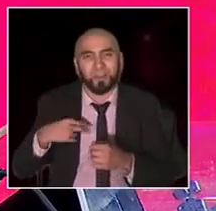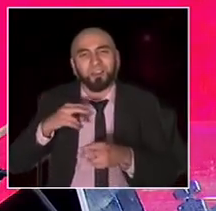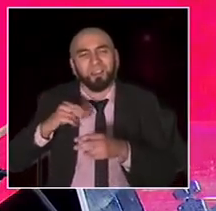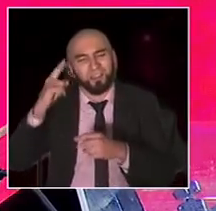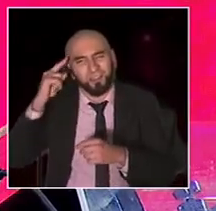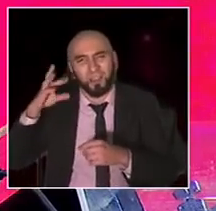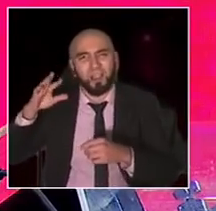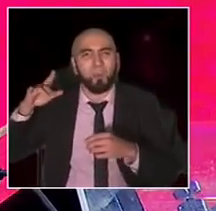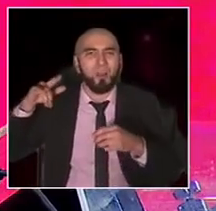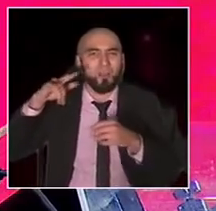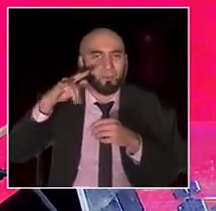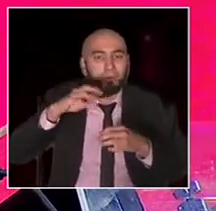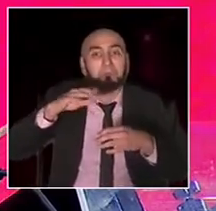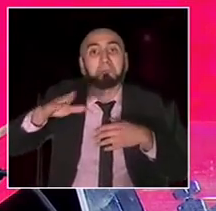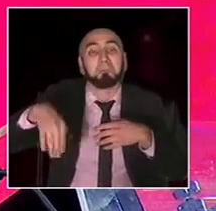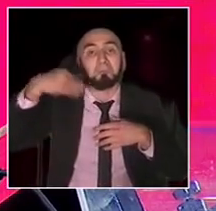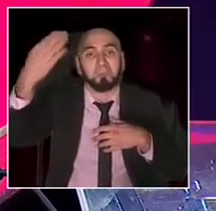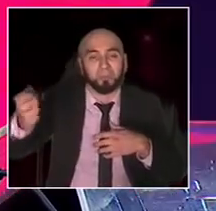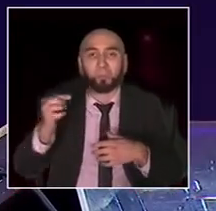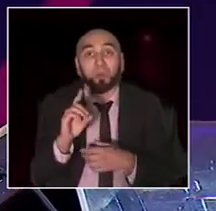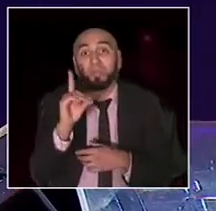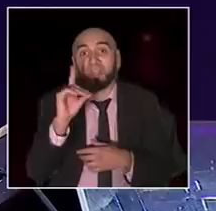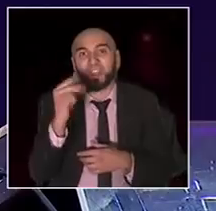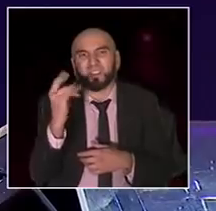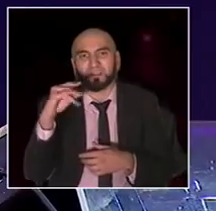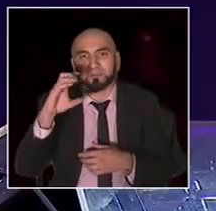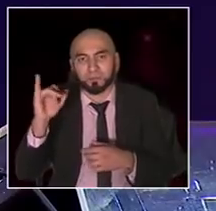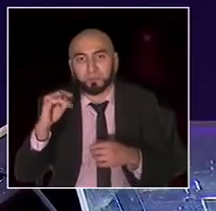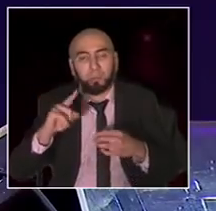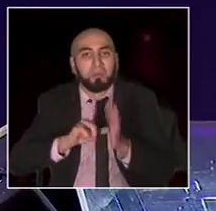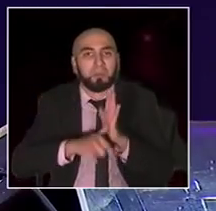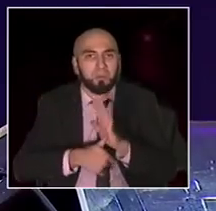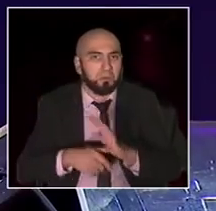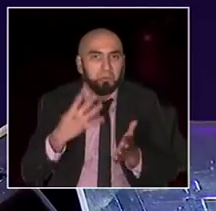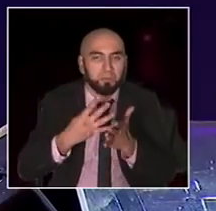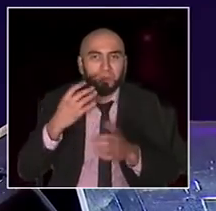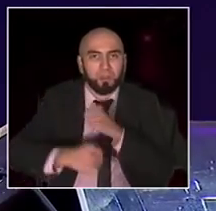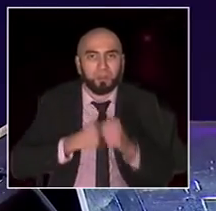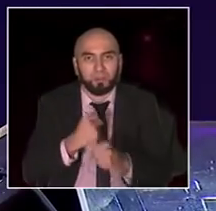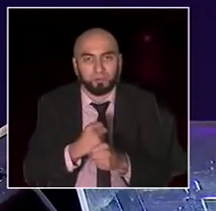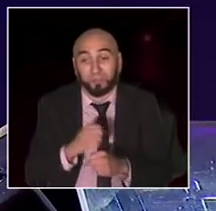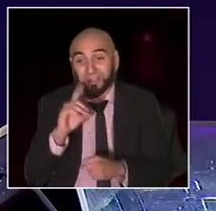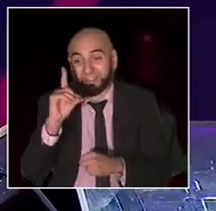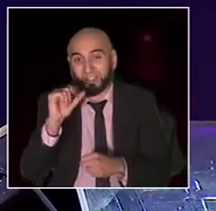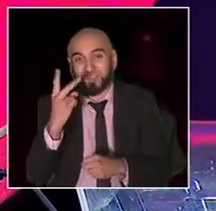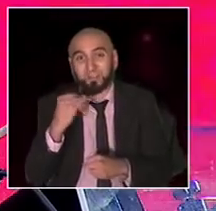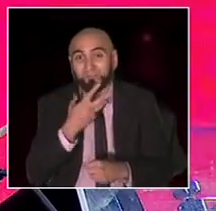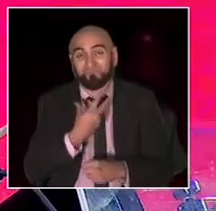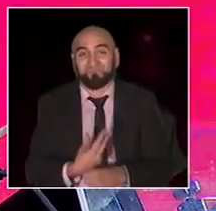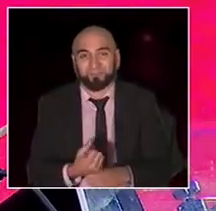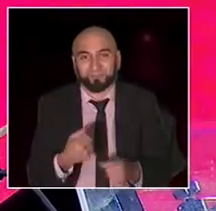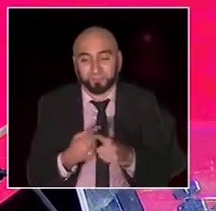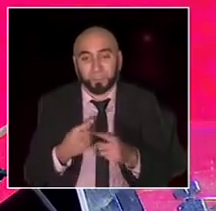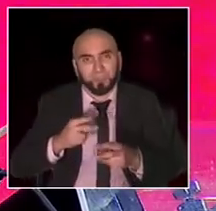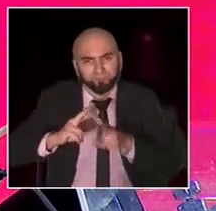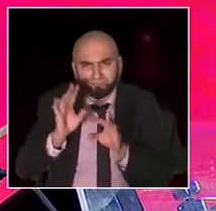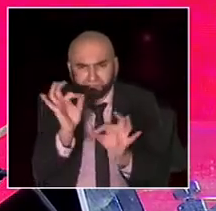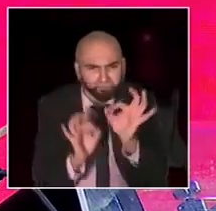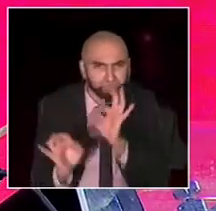los primeros planos, pasaron 4.000 años. Entre que Leonardo da Vinci dibujó esos diagramas hasta que los hermanos Wright lograron